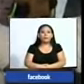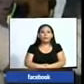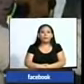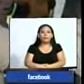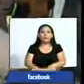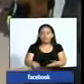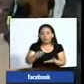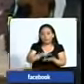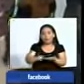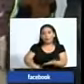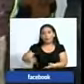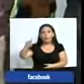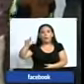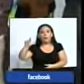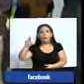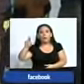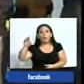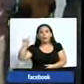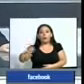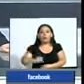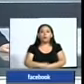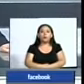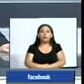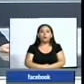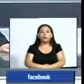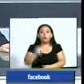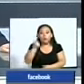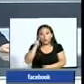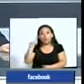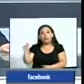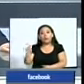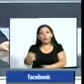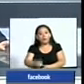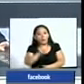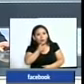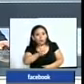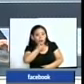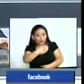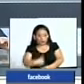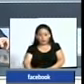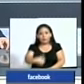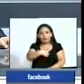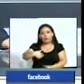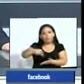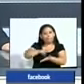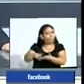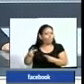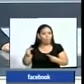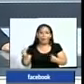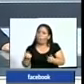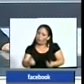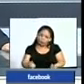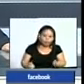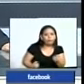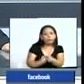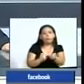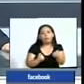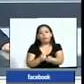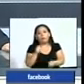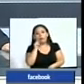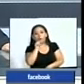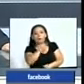el señor Luis Quintanilla. Bien, ahí tenemos los datos de los organismos de socorro que siempre están prestos a ayudar a las personas que se ven